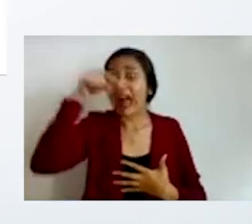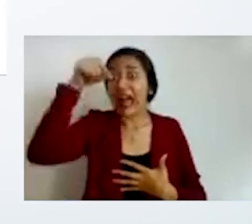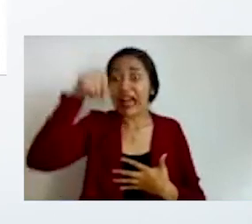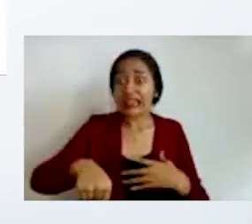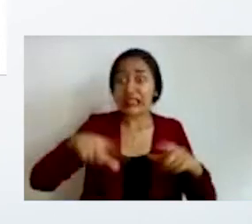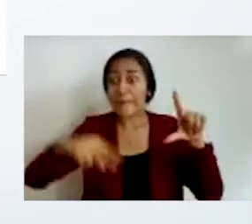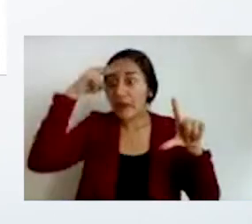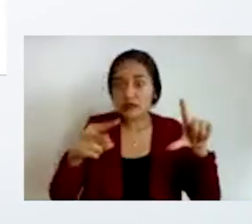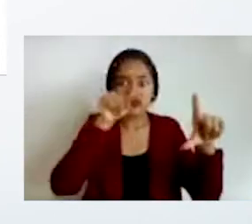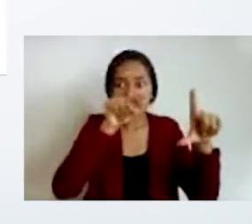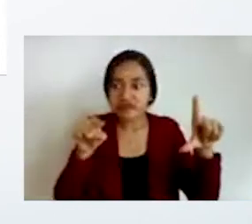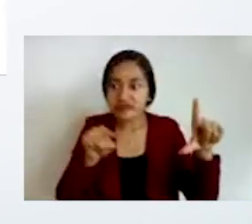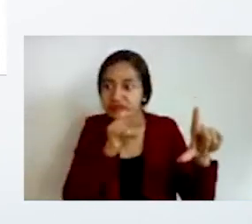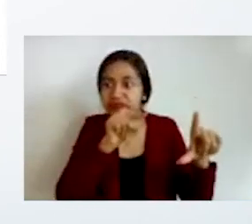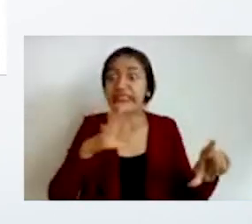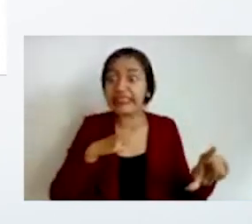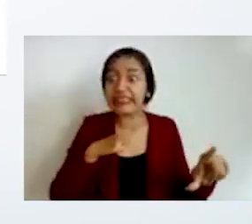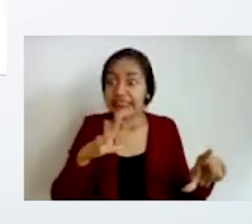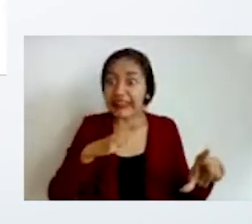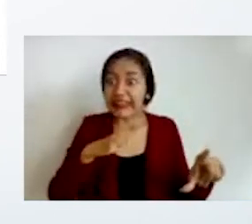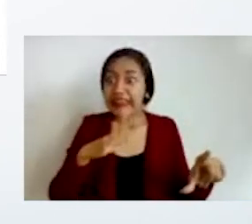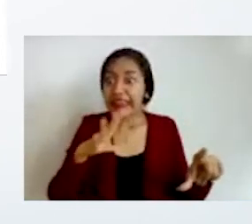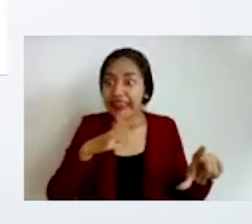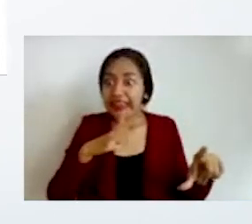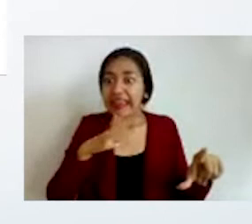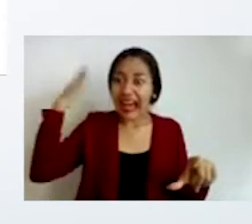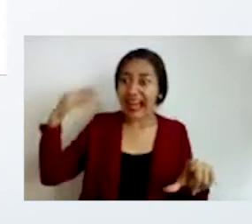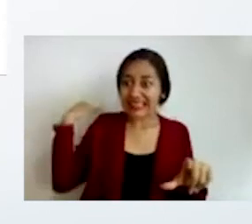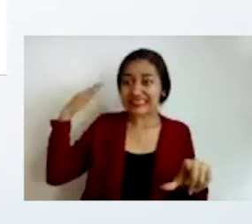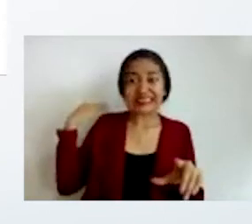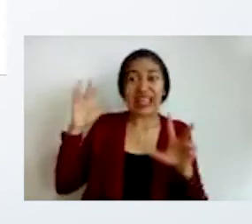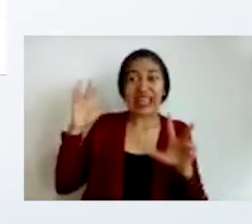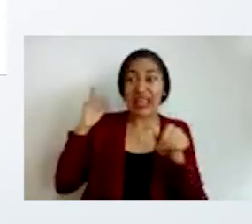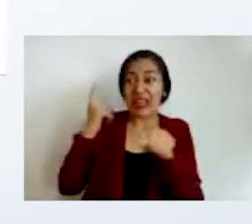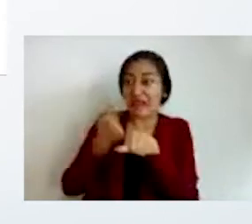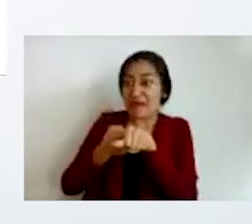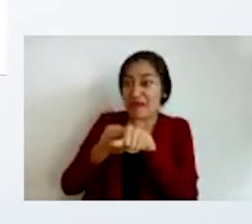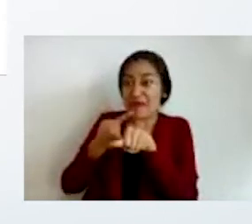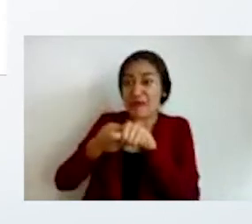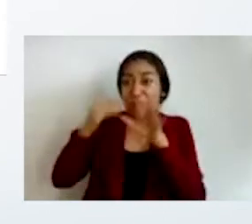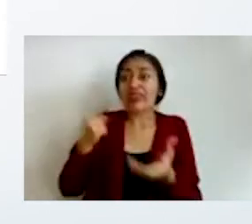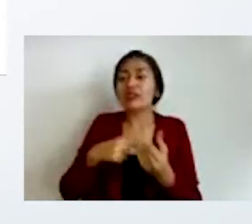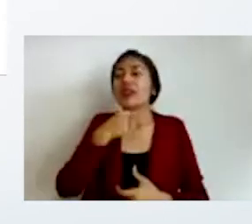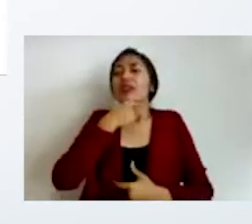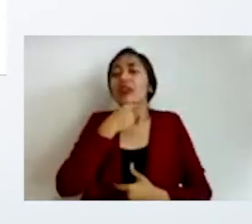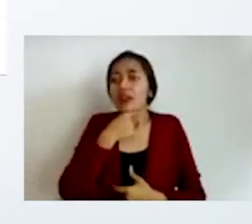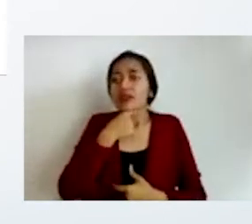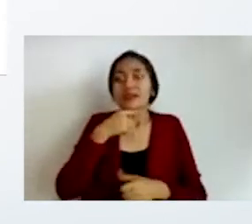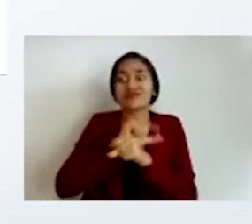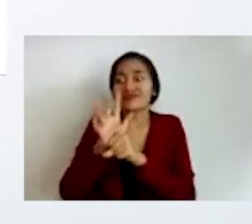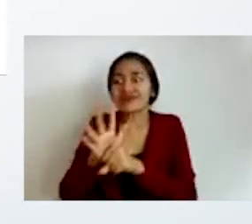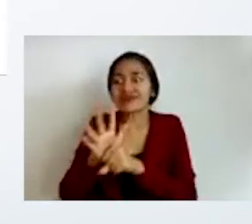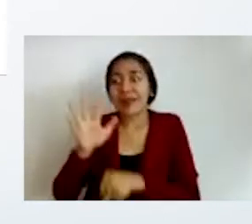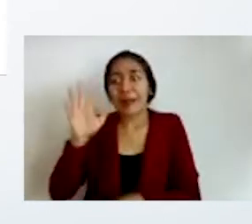diagnosticados son personas que ya tienen una forma grave de la enfermedad y que creo yo que eso da origen a una